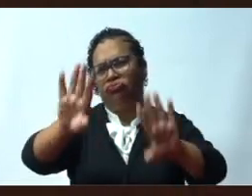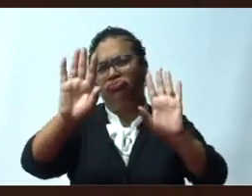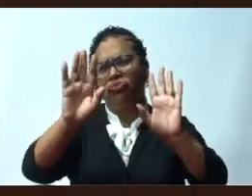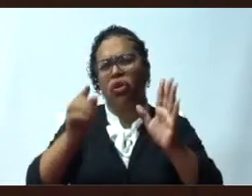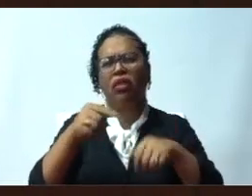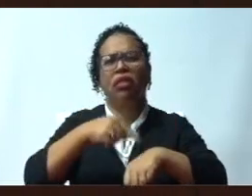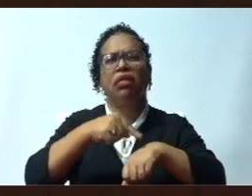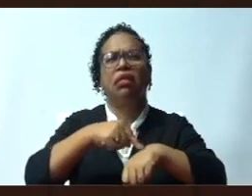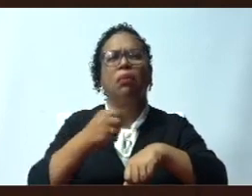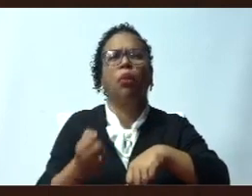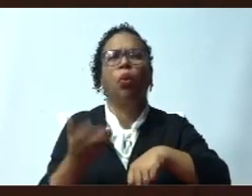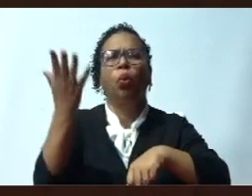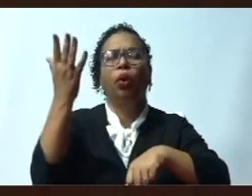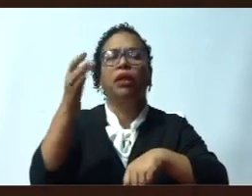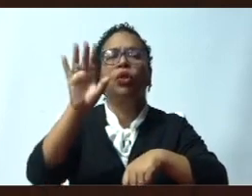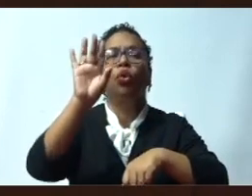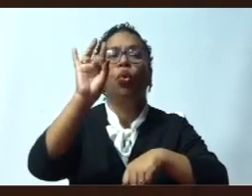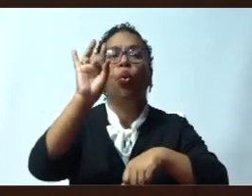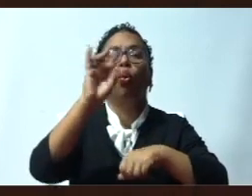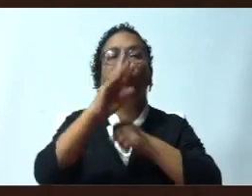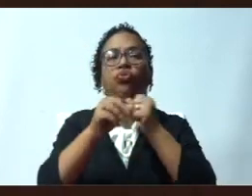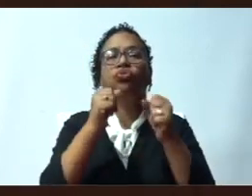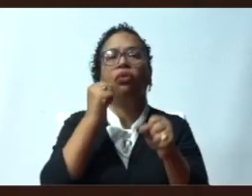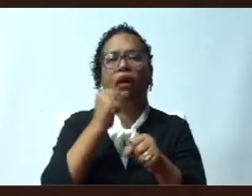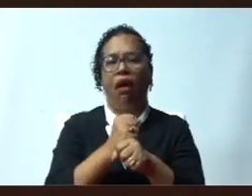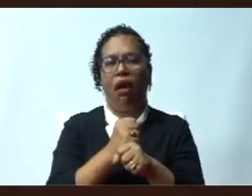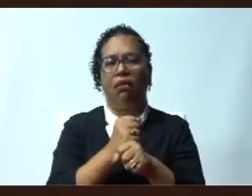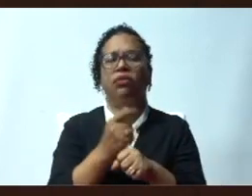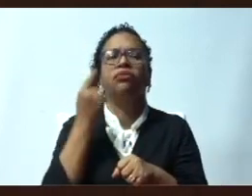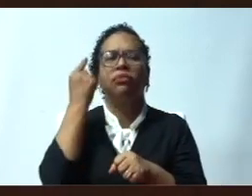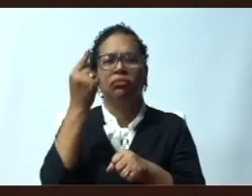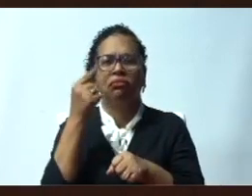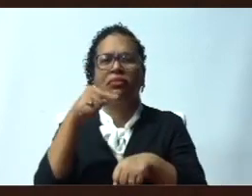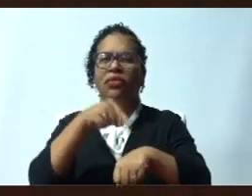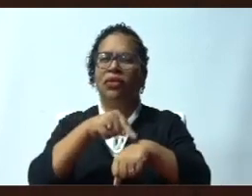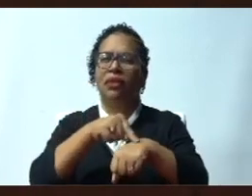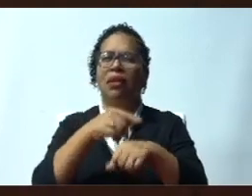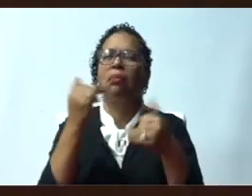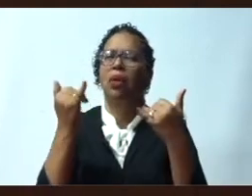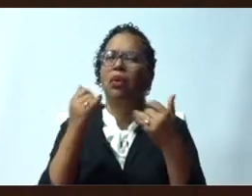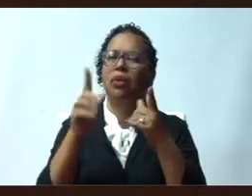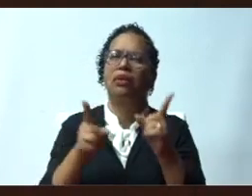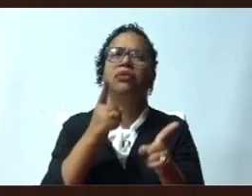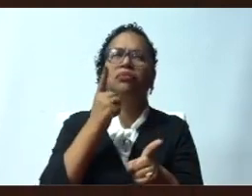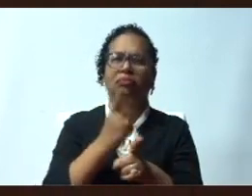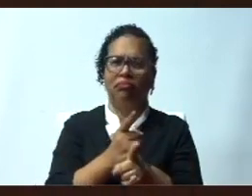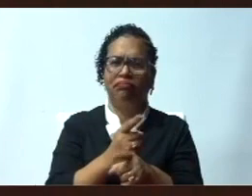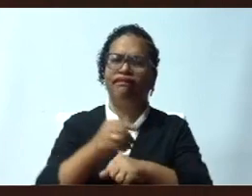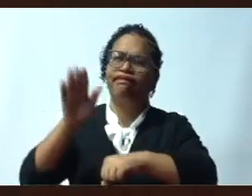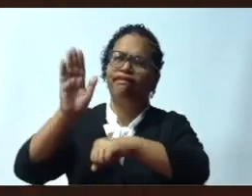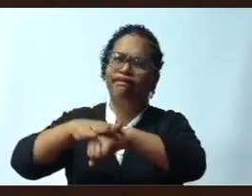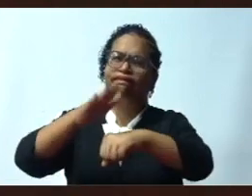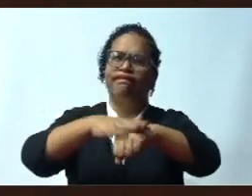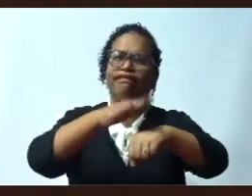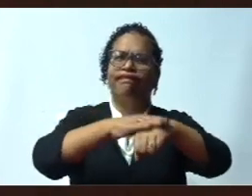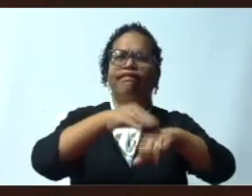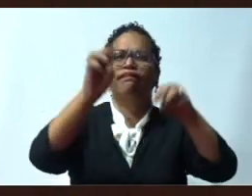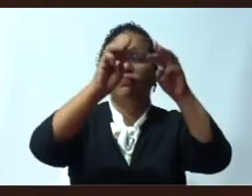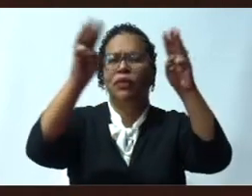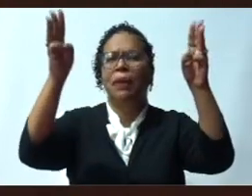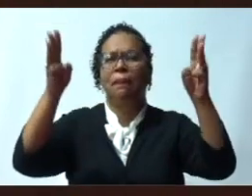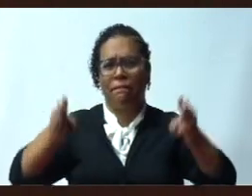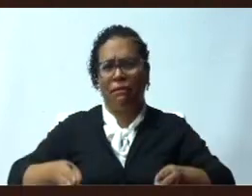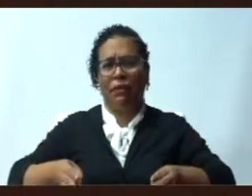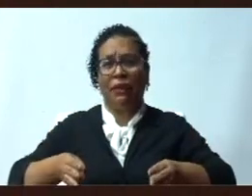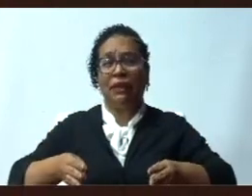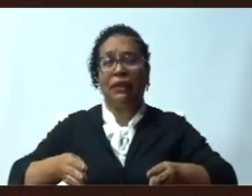momento preciso y desde aquí hacemos un llamado al ministro de Educación, el señor Ángel Hernández, que cada